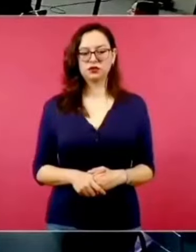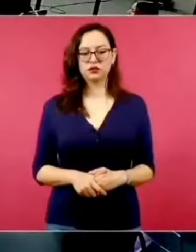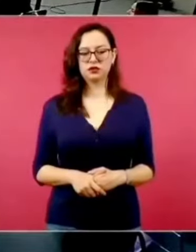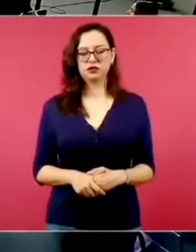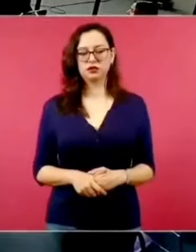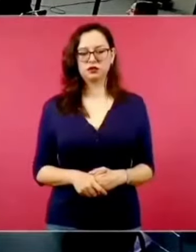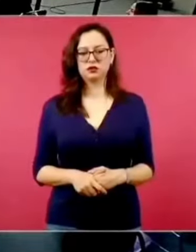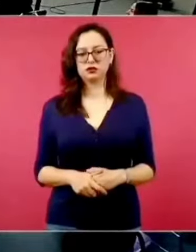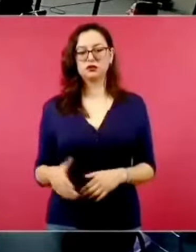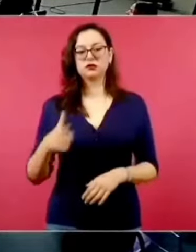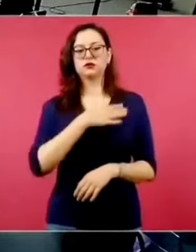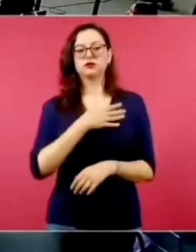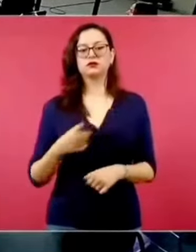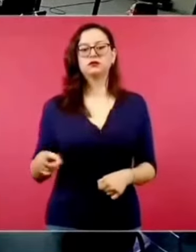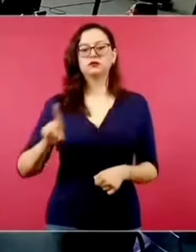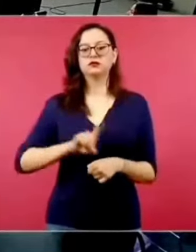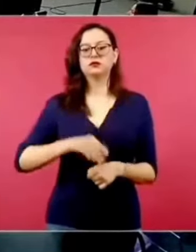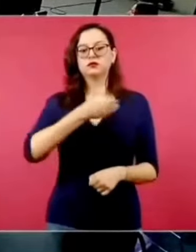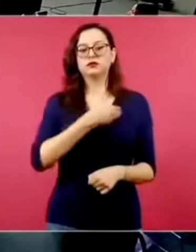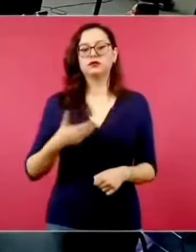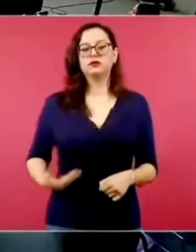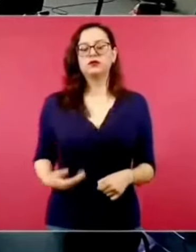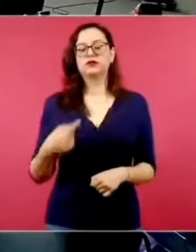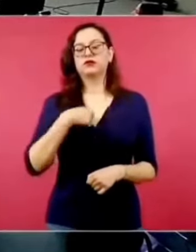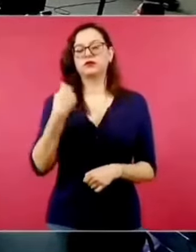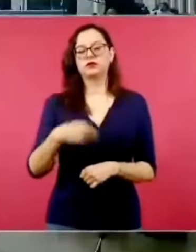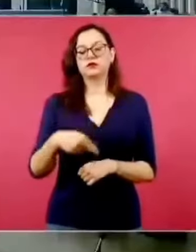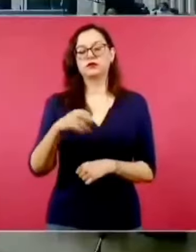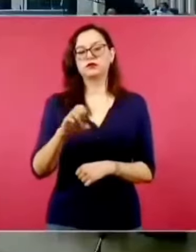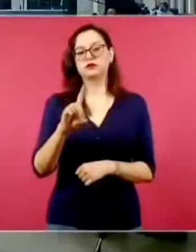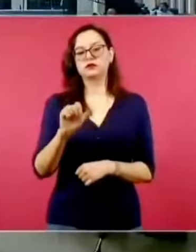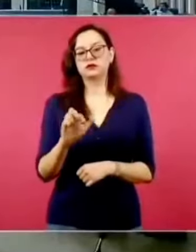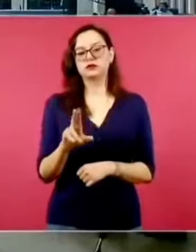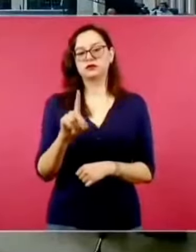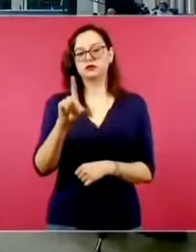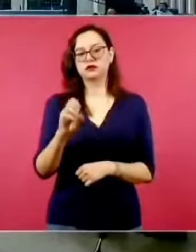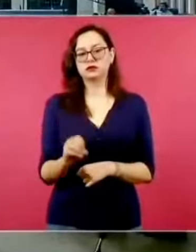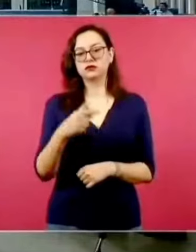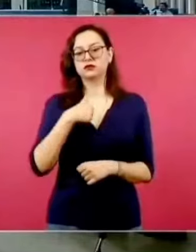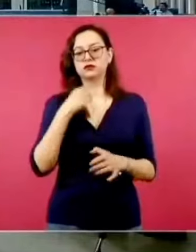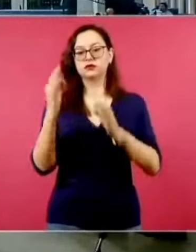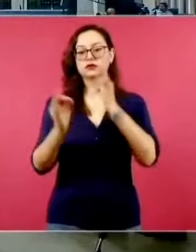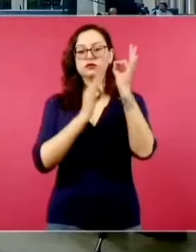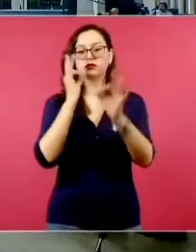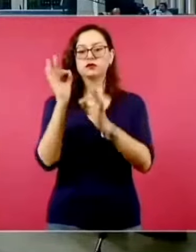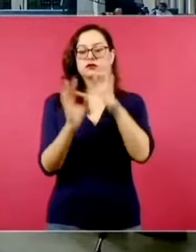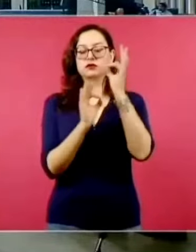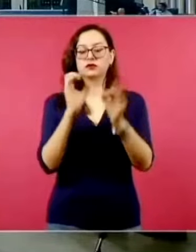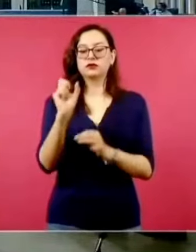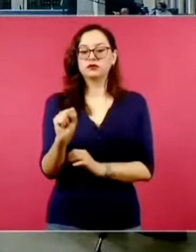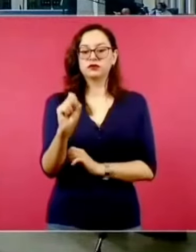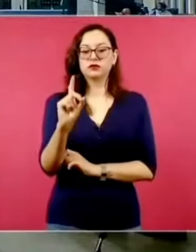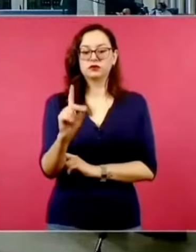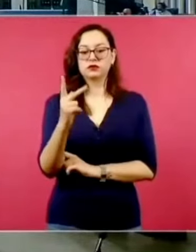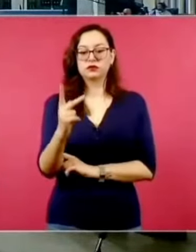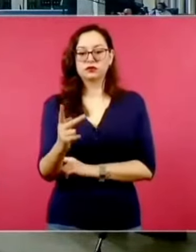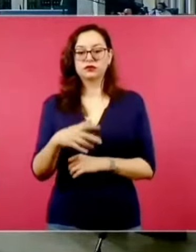Buenos días señor presidente Eduardo Esquivel ancona sdp noticias Buenos días Buenos